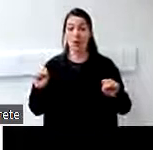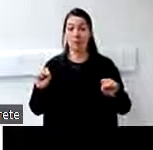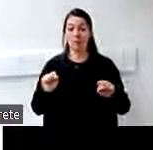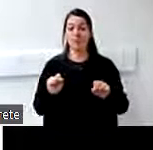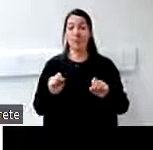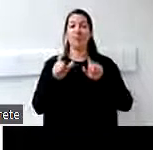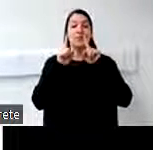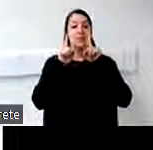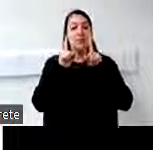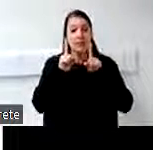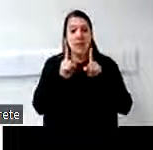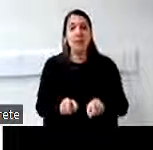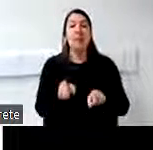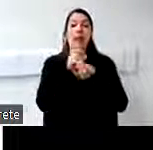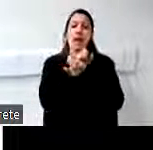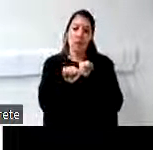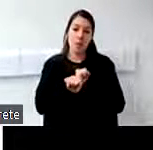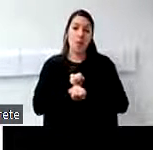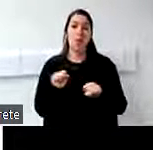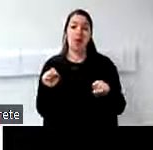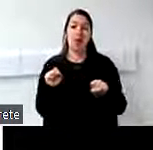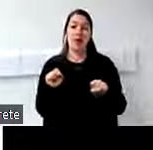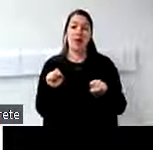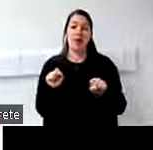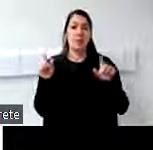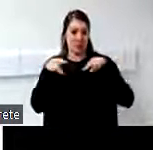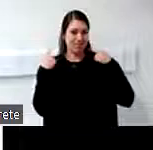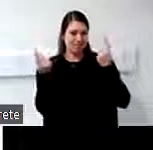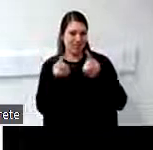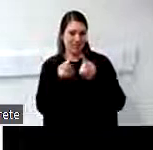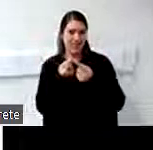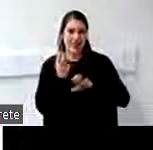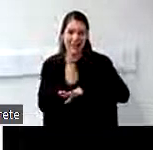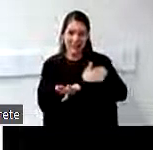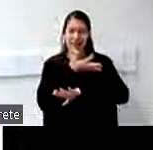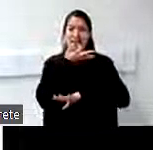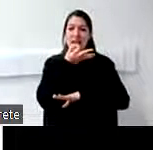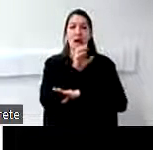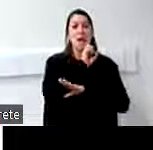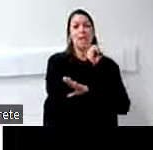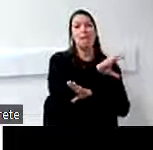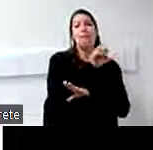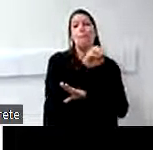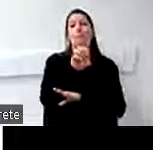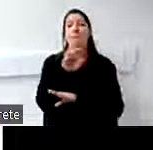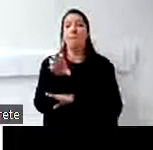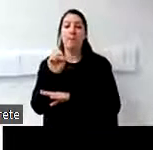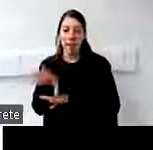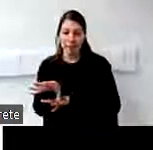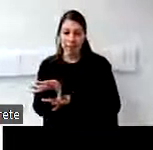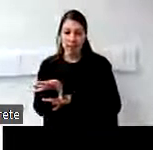Y además la van a recibir, ya les digo, en estos días, la van a ir recibiendo en las